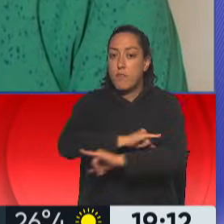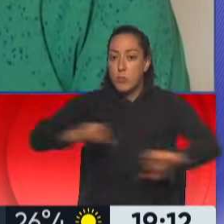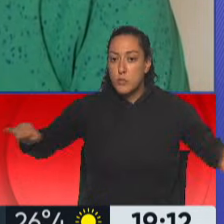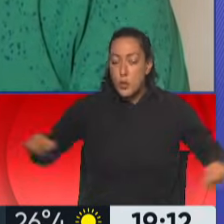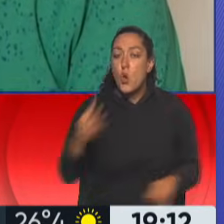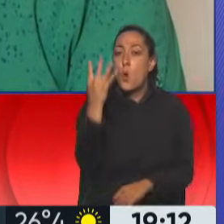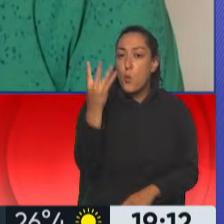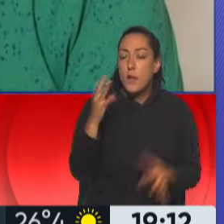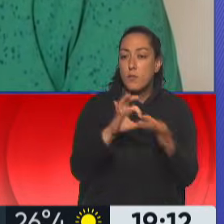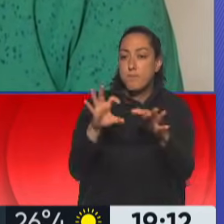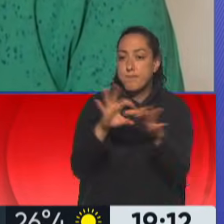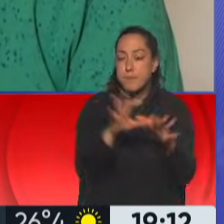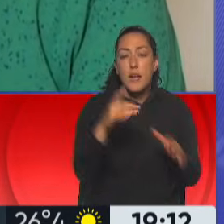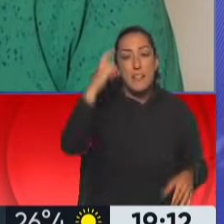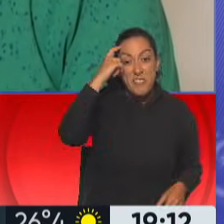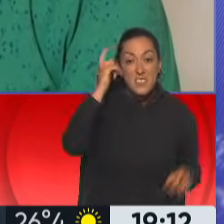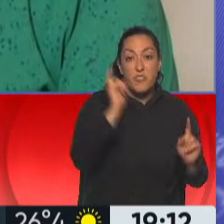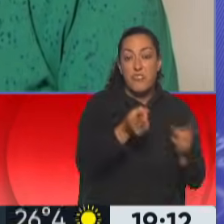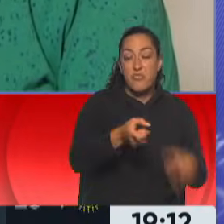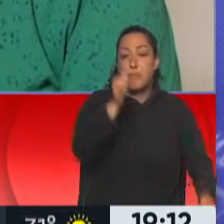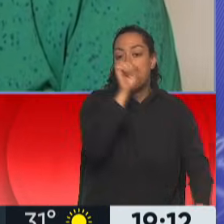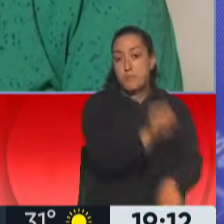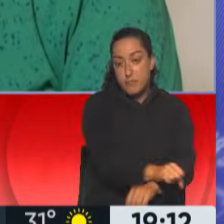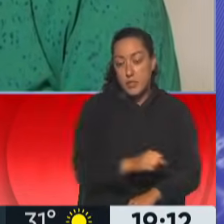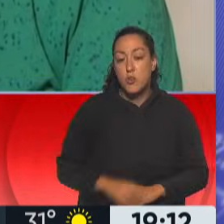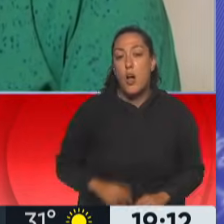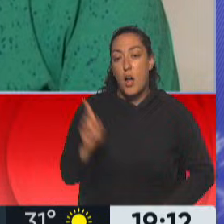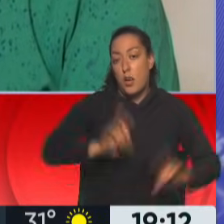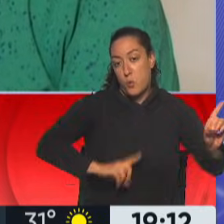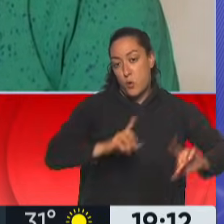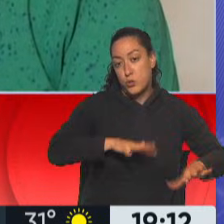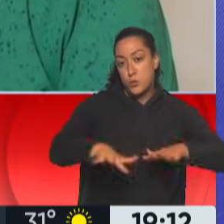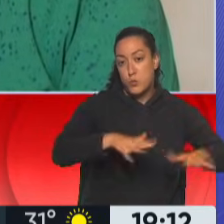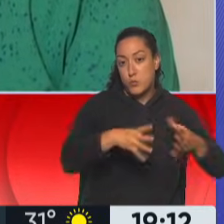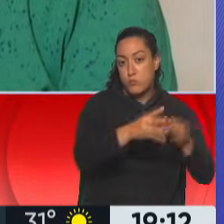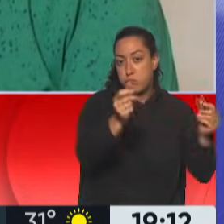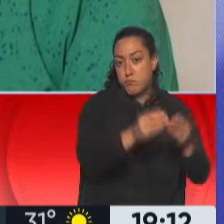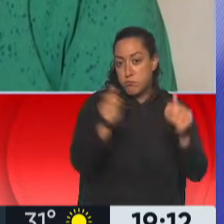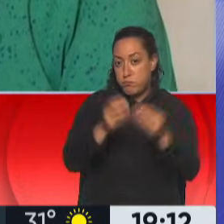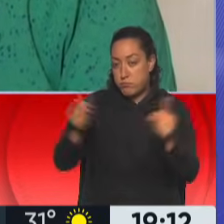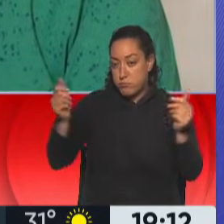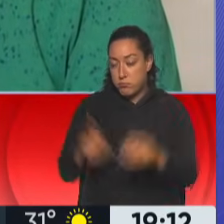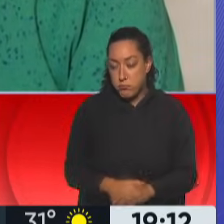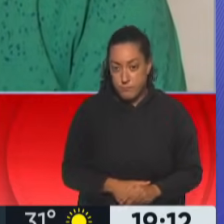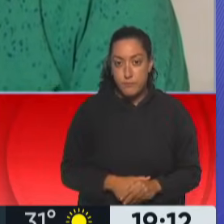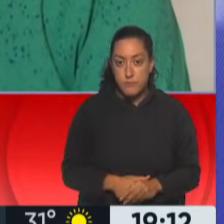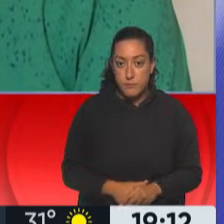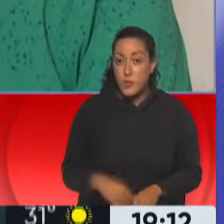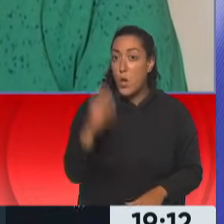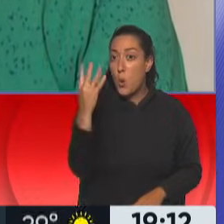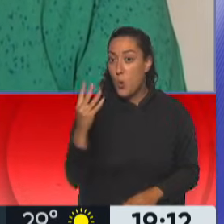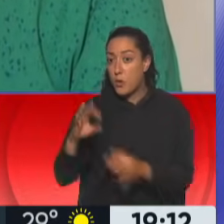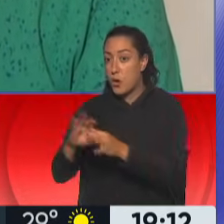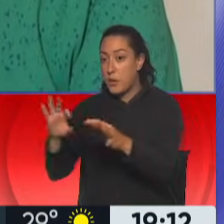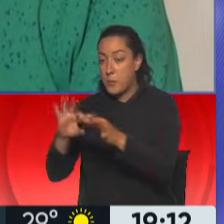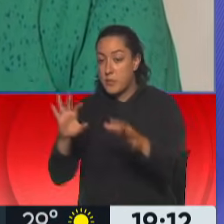que han sido liberados y otros 10 siguen detenidos, algunos en situación de desaparición forzada. O sea, 4 nada más fueron liberados,